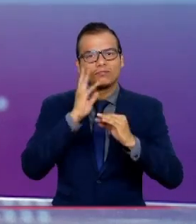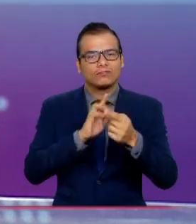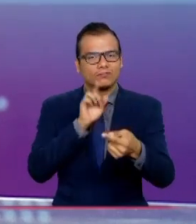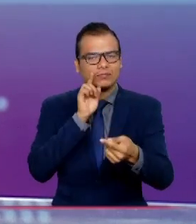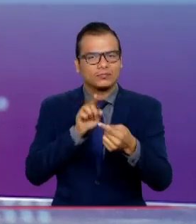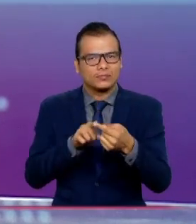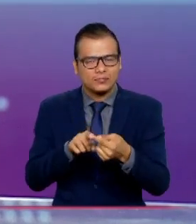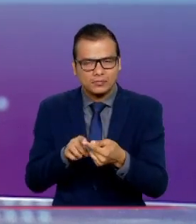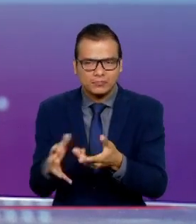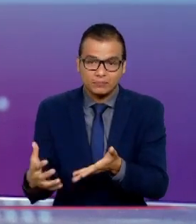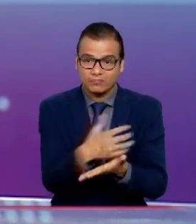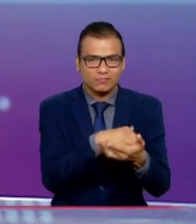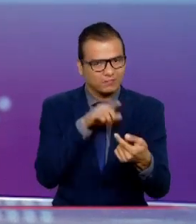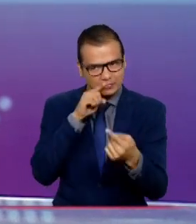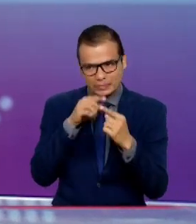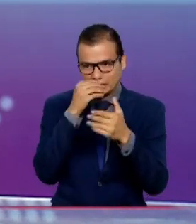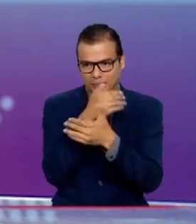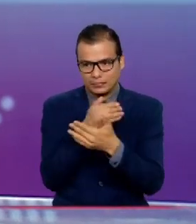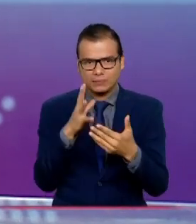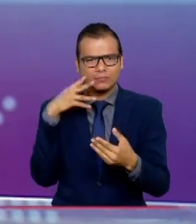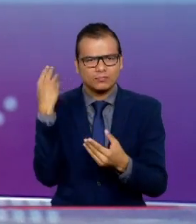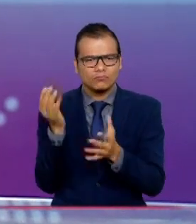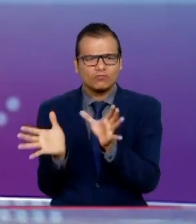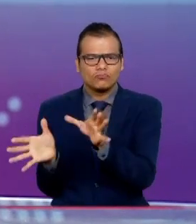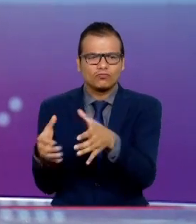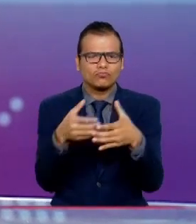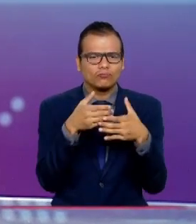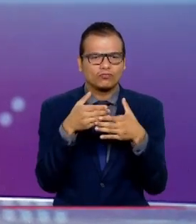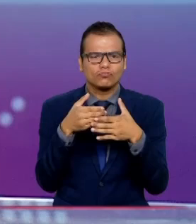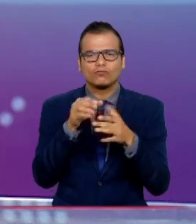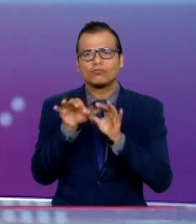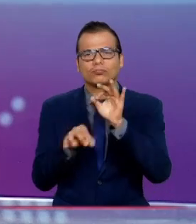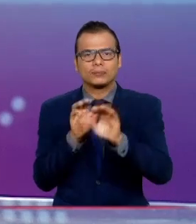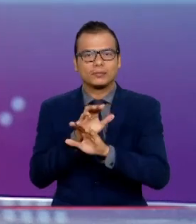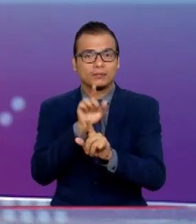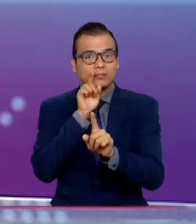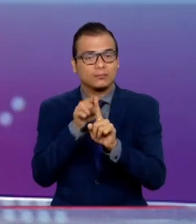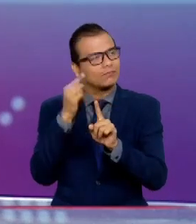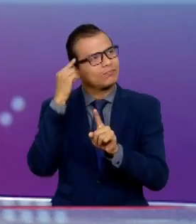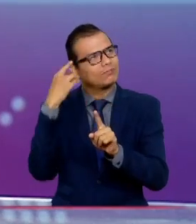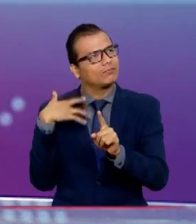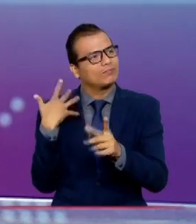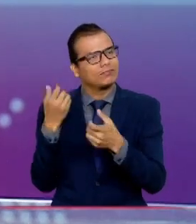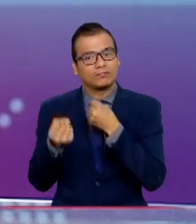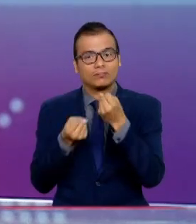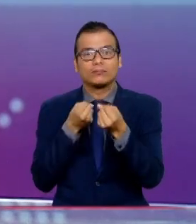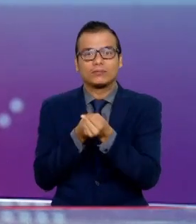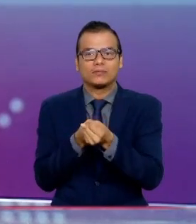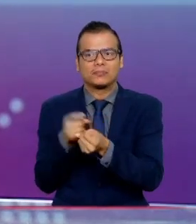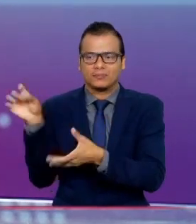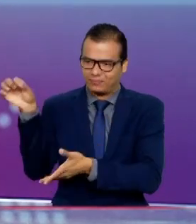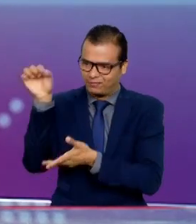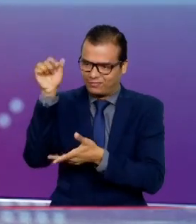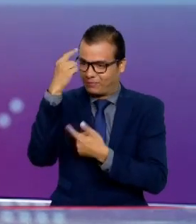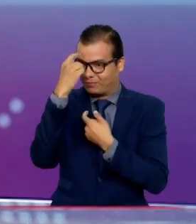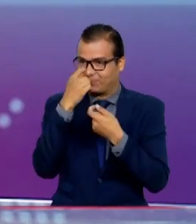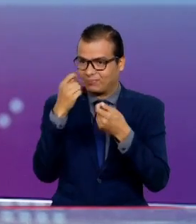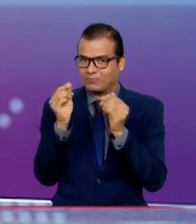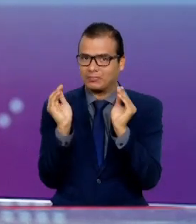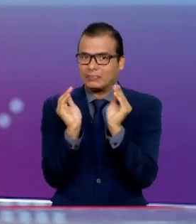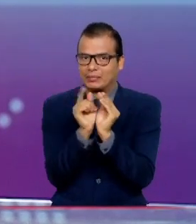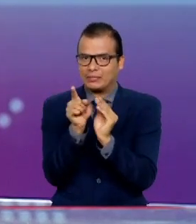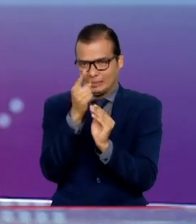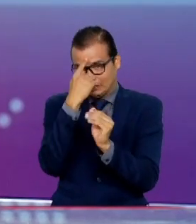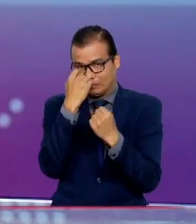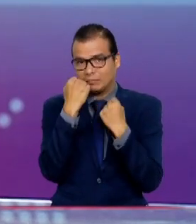niños, niñas y adolescentes, desarrollar sus intereses y apoyar sus sueños y habilidades, es la nueva apuesta del Instituto Colombiano